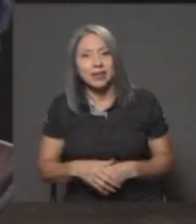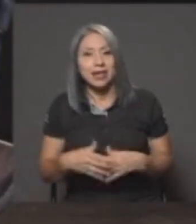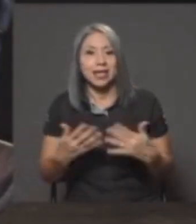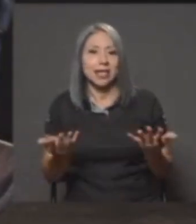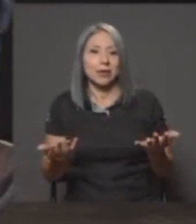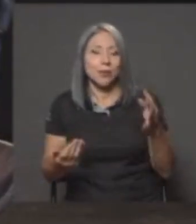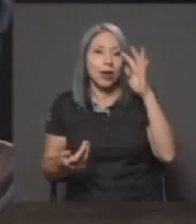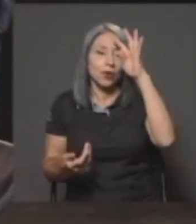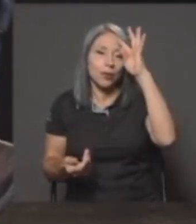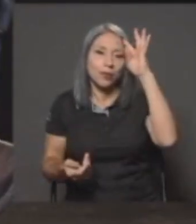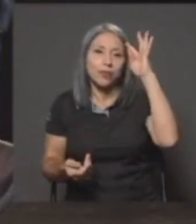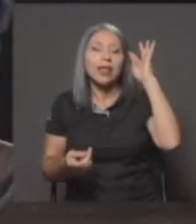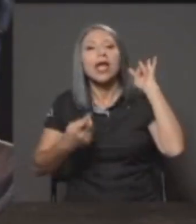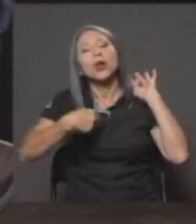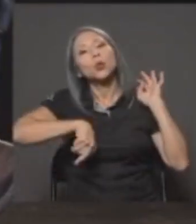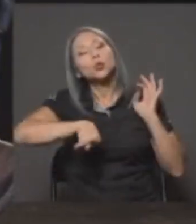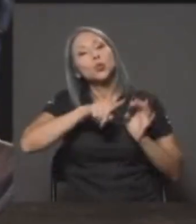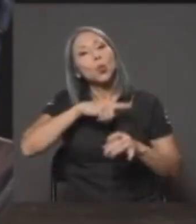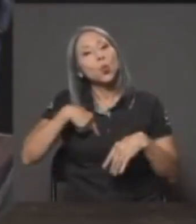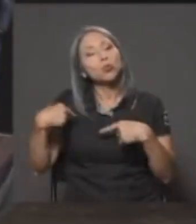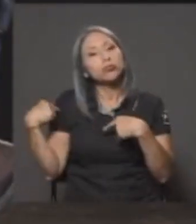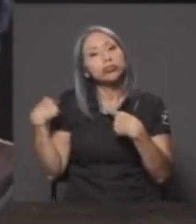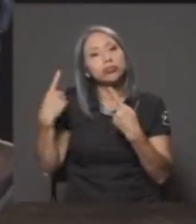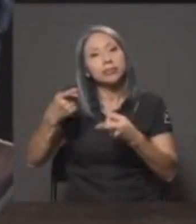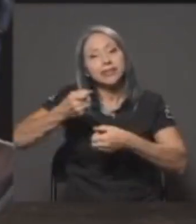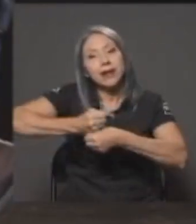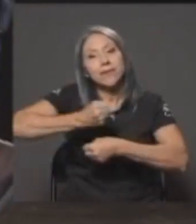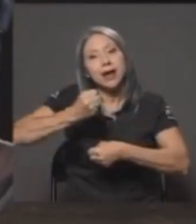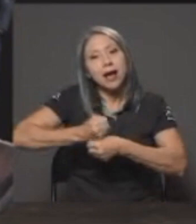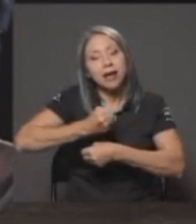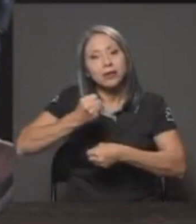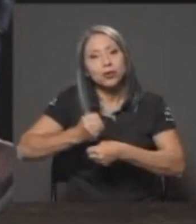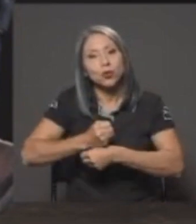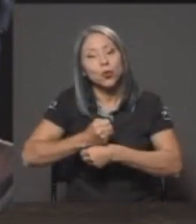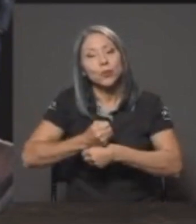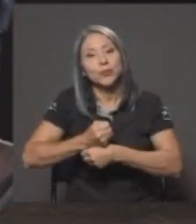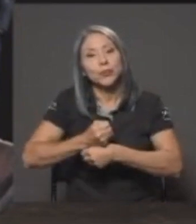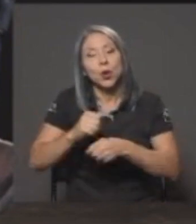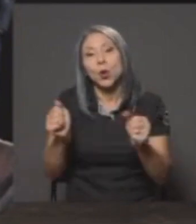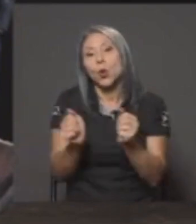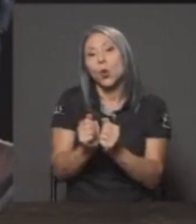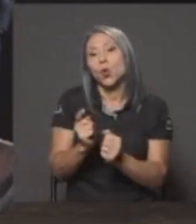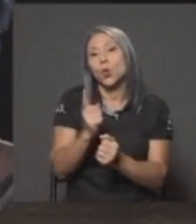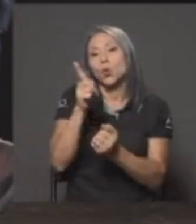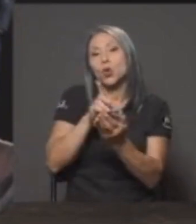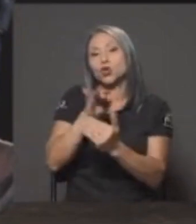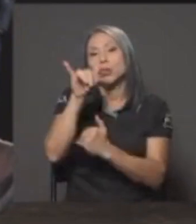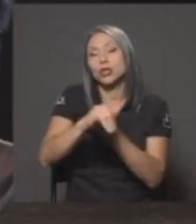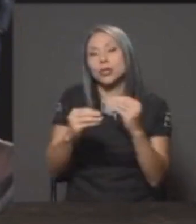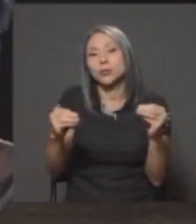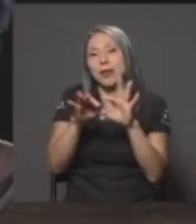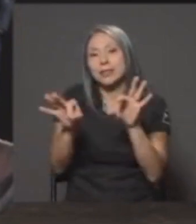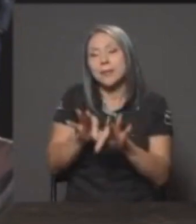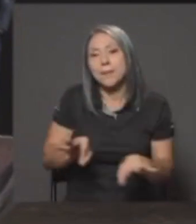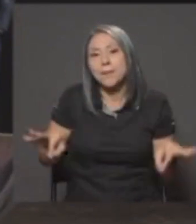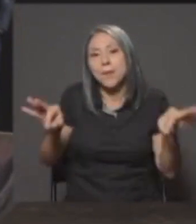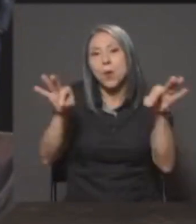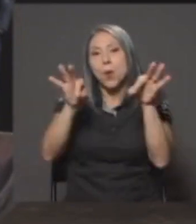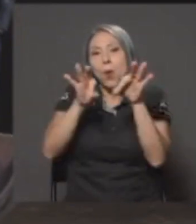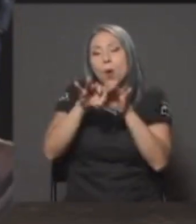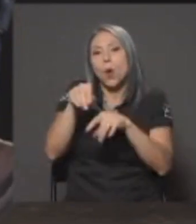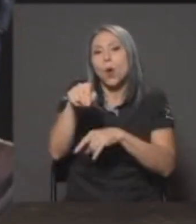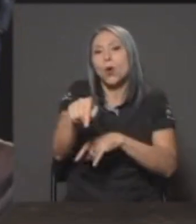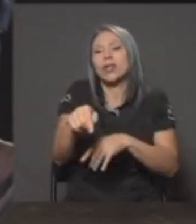Y bueno, hemos estado trabajando, uno de los proyectos más importantes que hace el